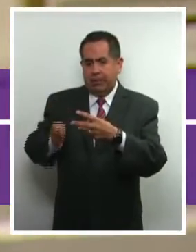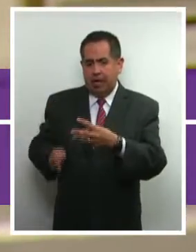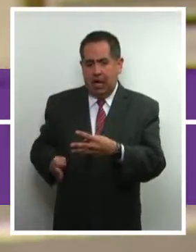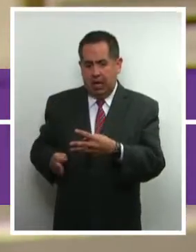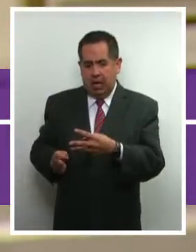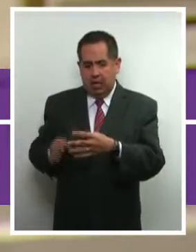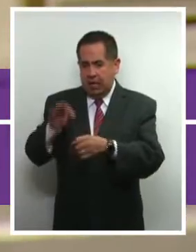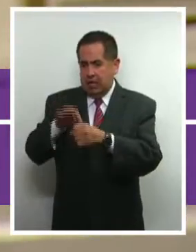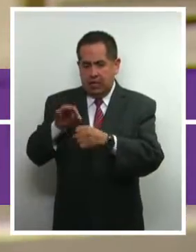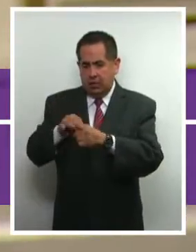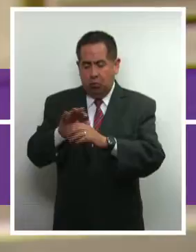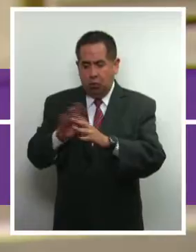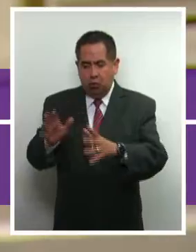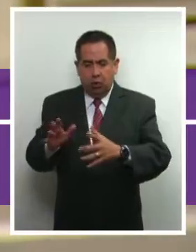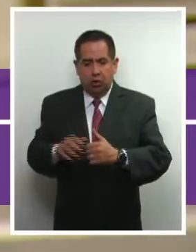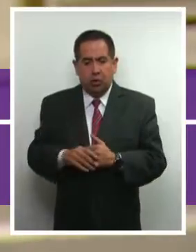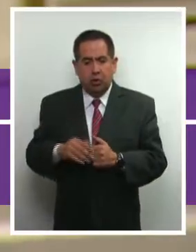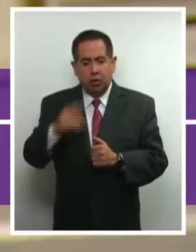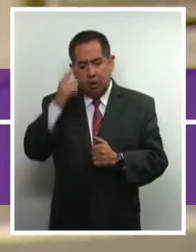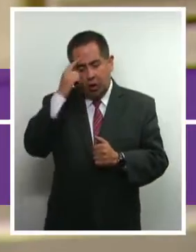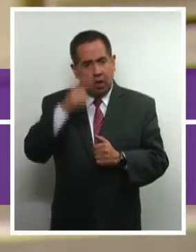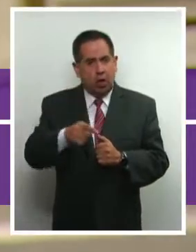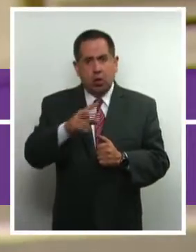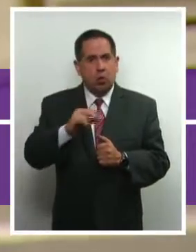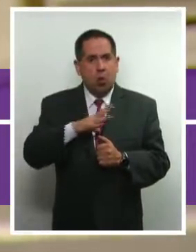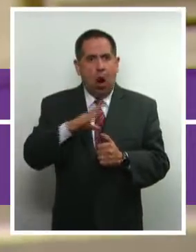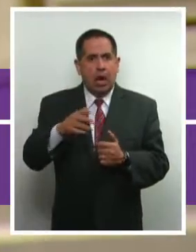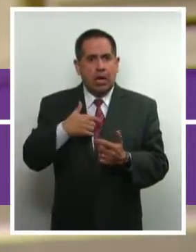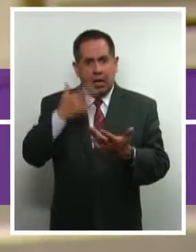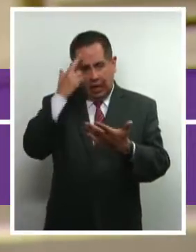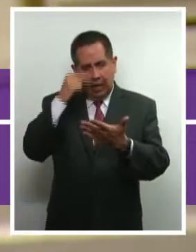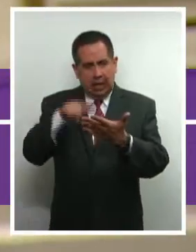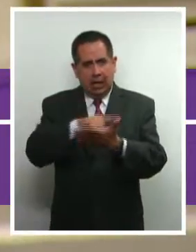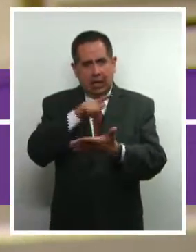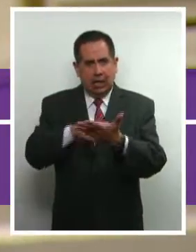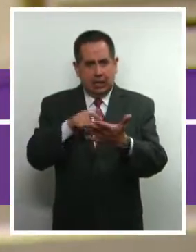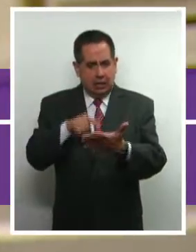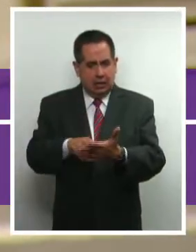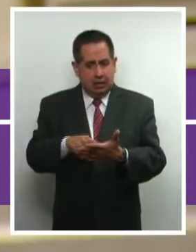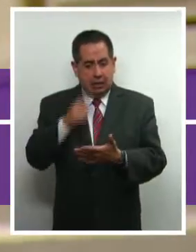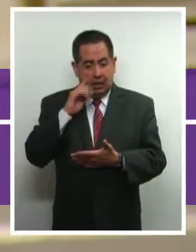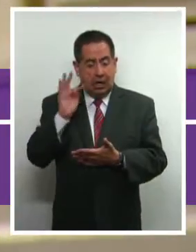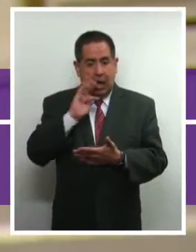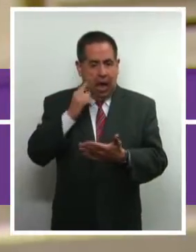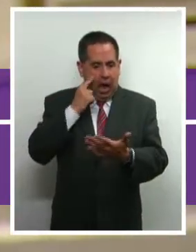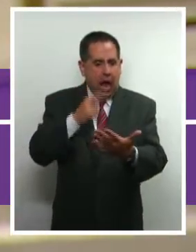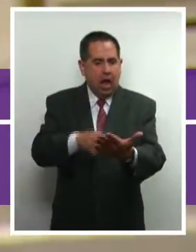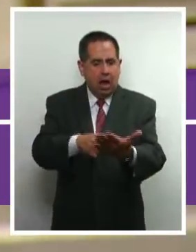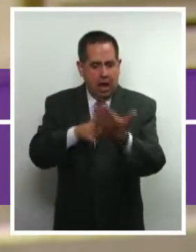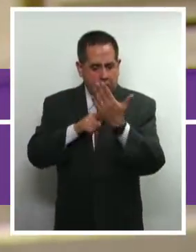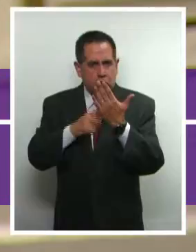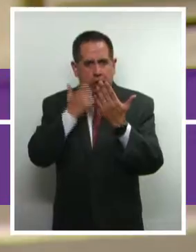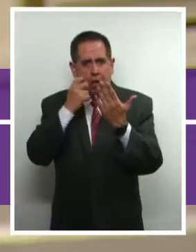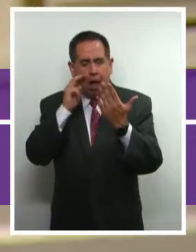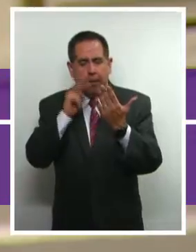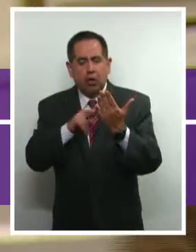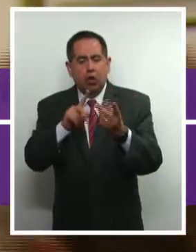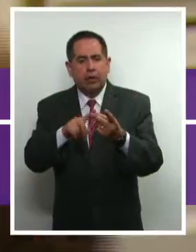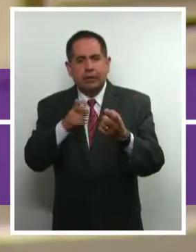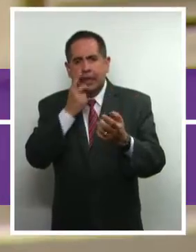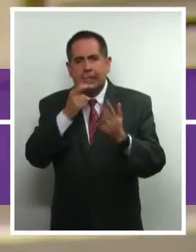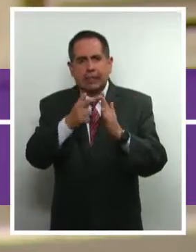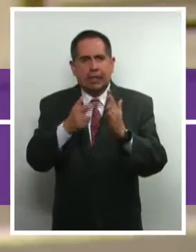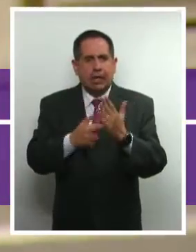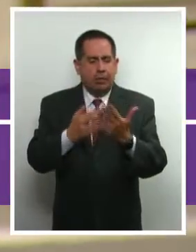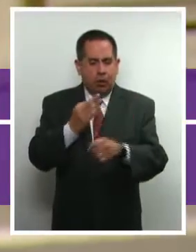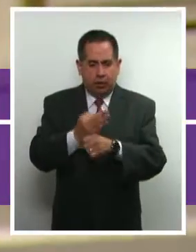se votó. Yo creo que no hay ningún fundamento legal, y si lo existiera, me gustaría que me lo leyera